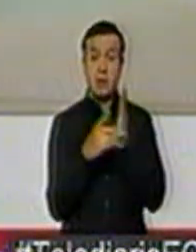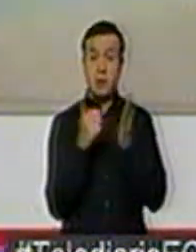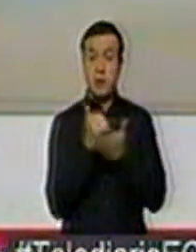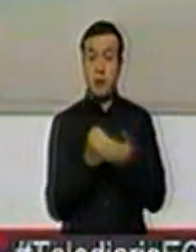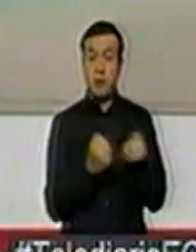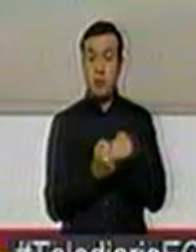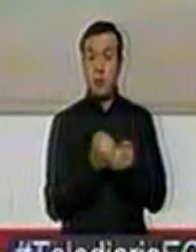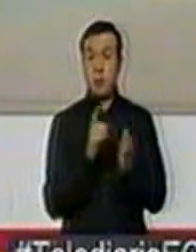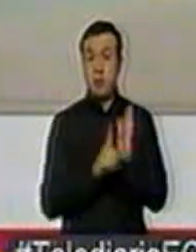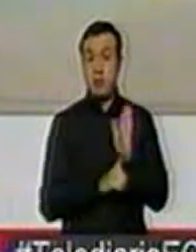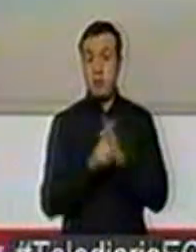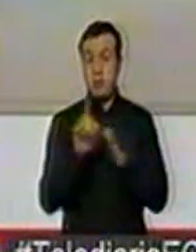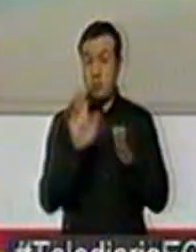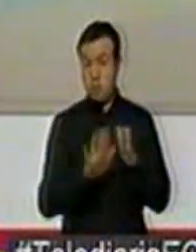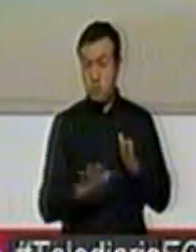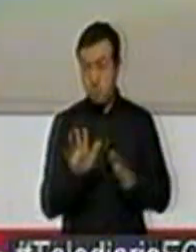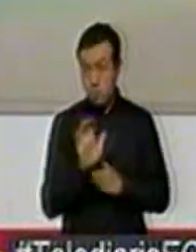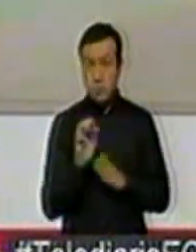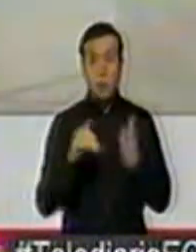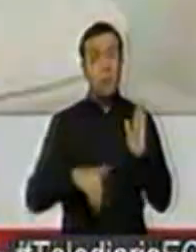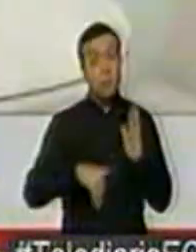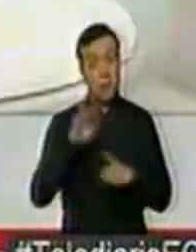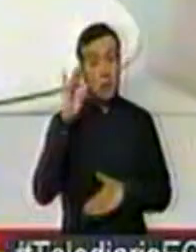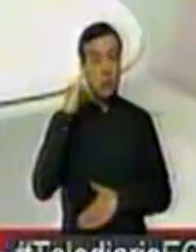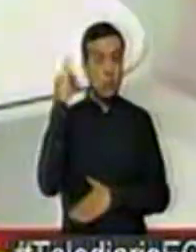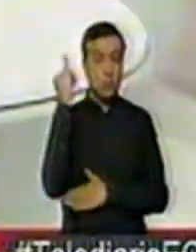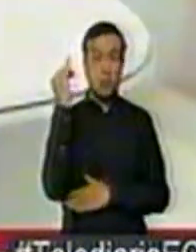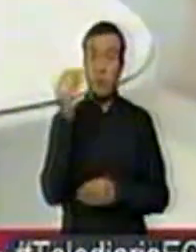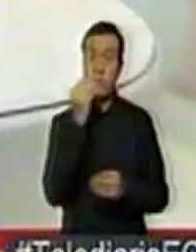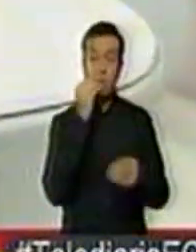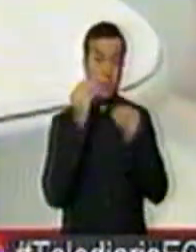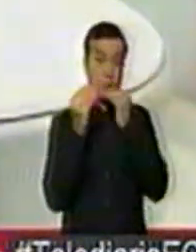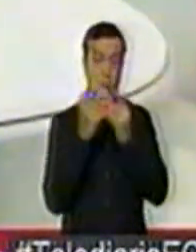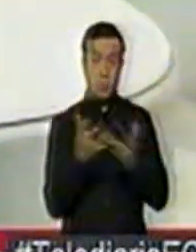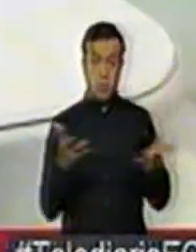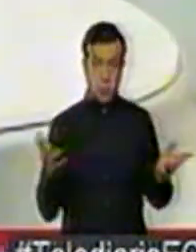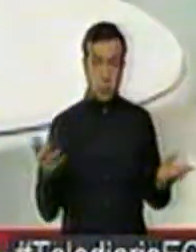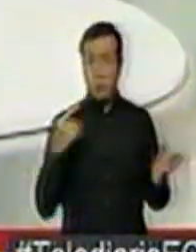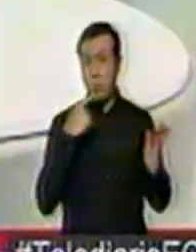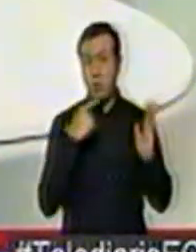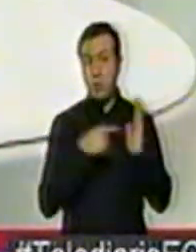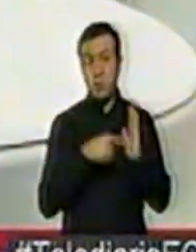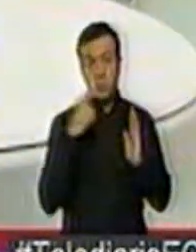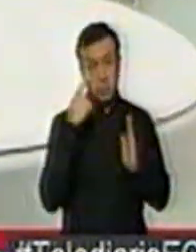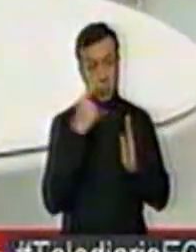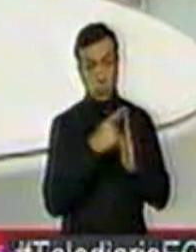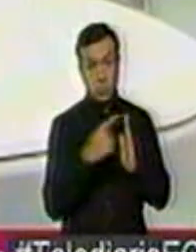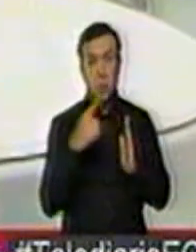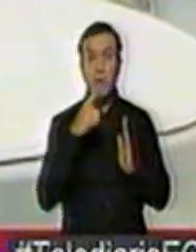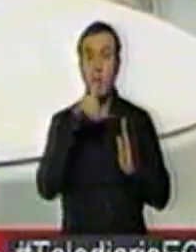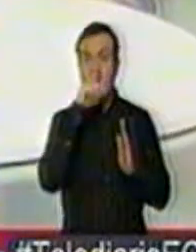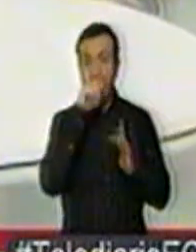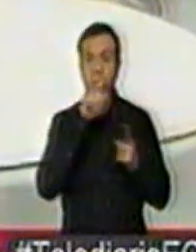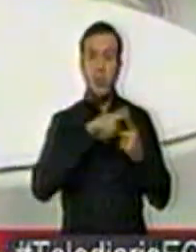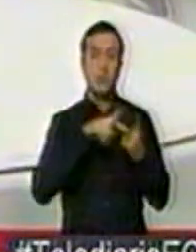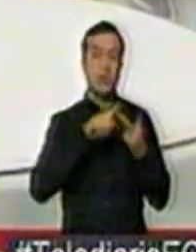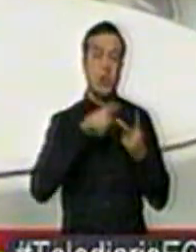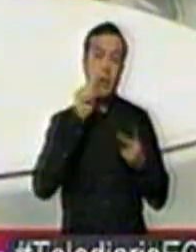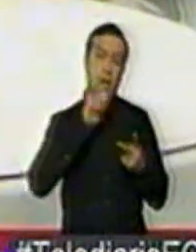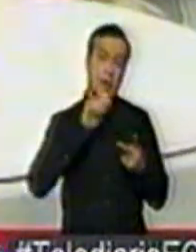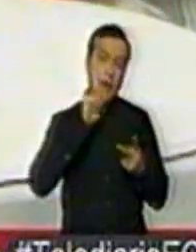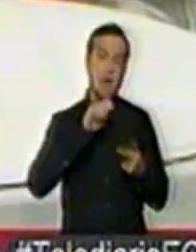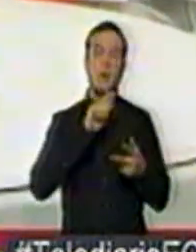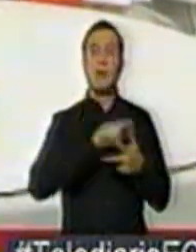muchísimo al desarrollo nacional especialmente en la industria de alimentos usted que debe por ejemplo que lo que el pollo que la carne que los embutidos